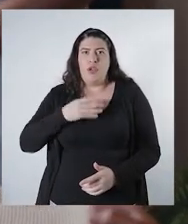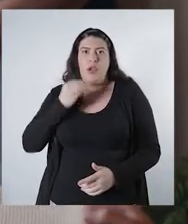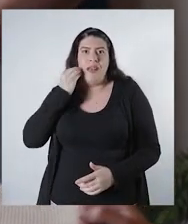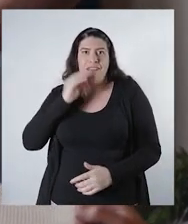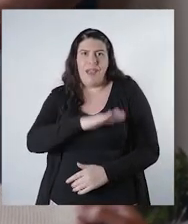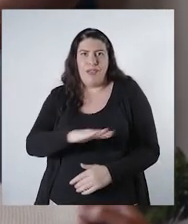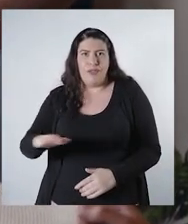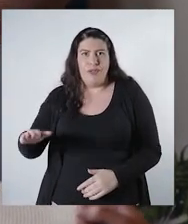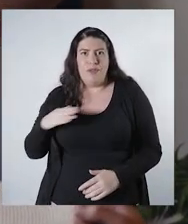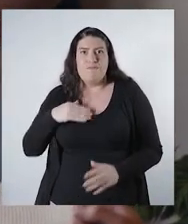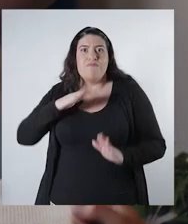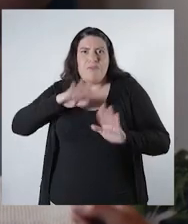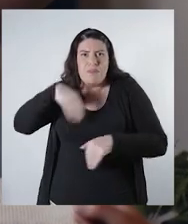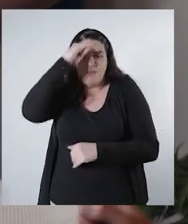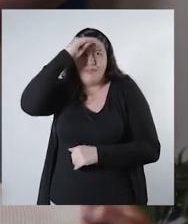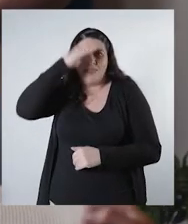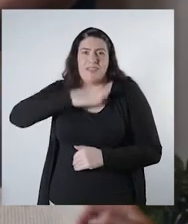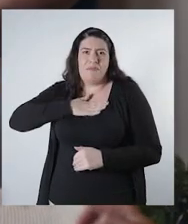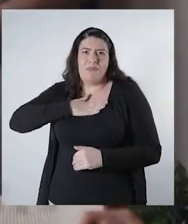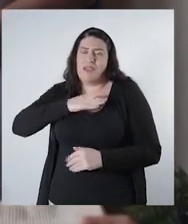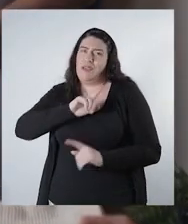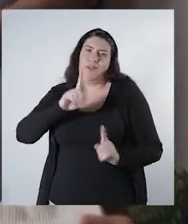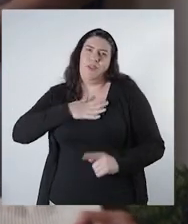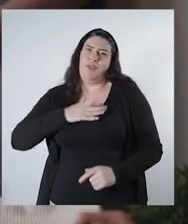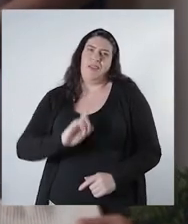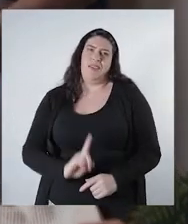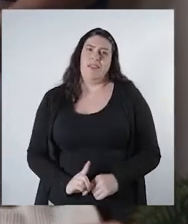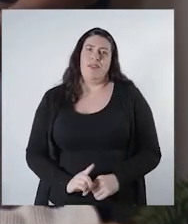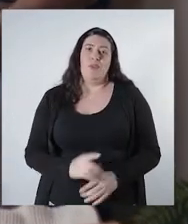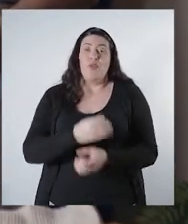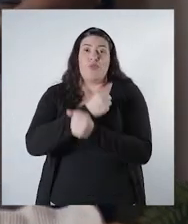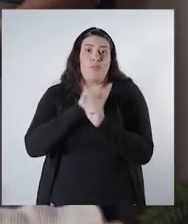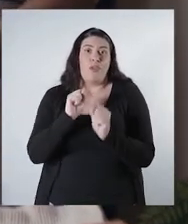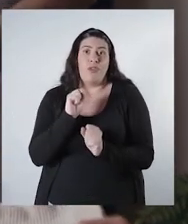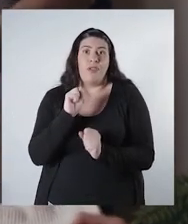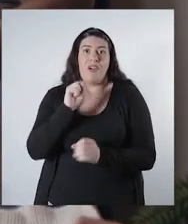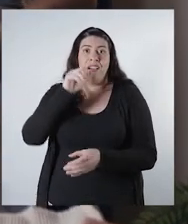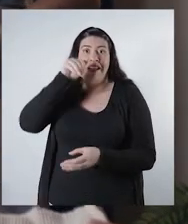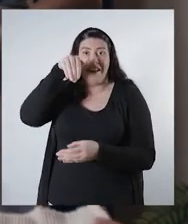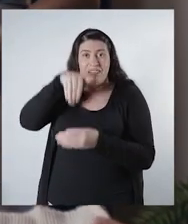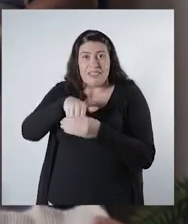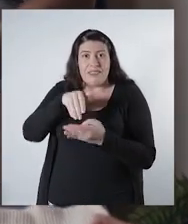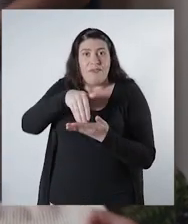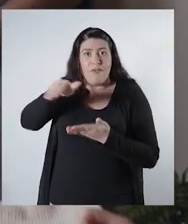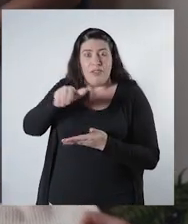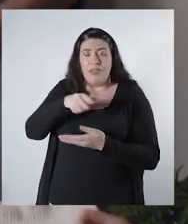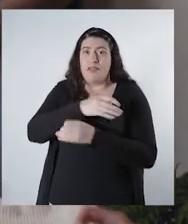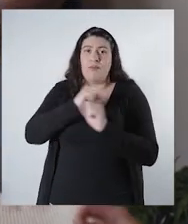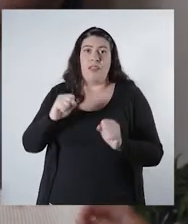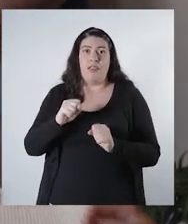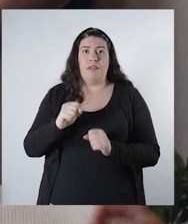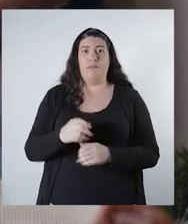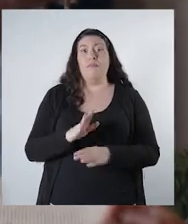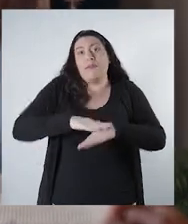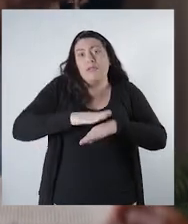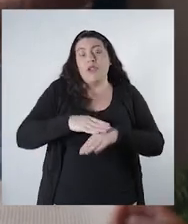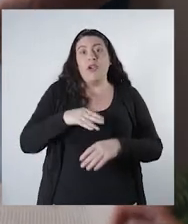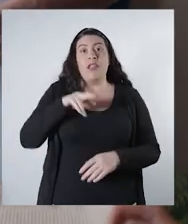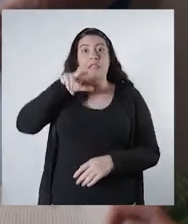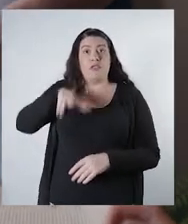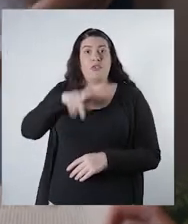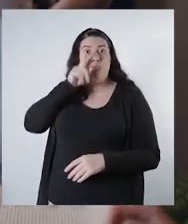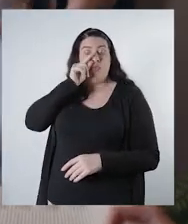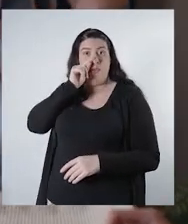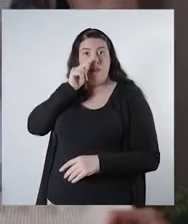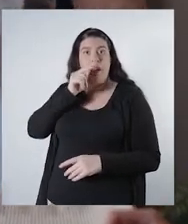Porque no quiero que mis nietos vivan lo mismo que yo he vivido. Yo no puedo votar rechazo. Desde el 18 de octubre...